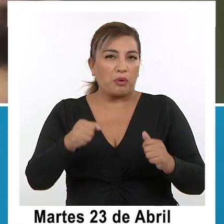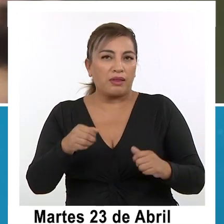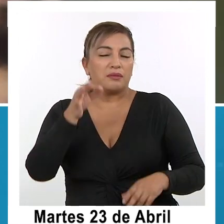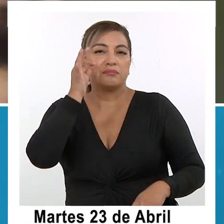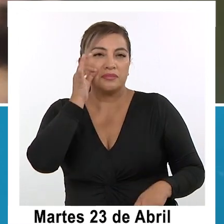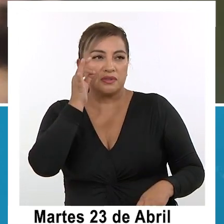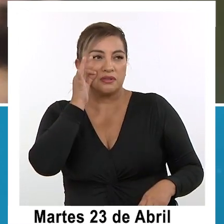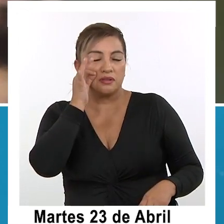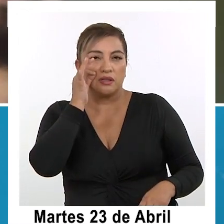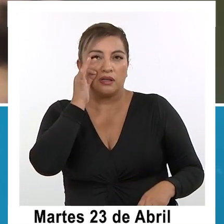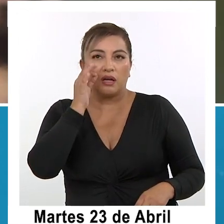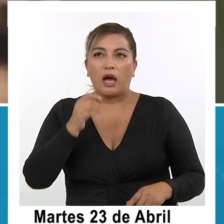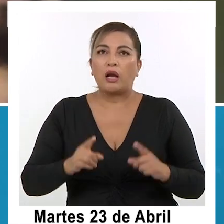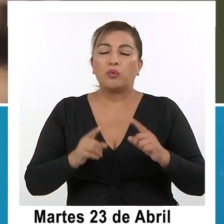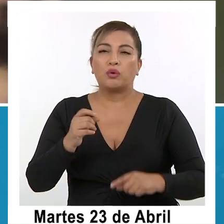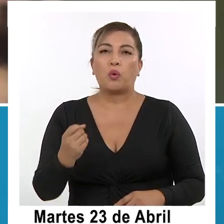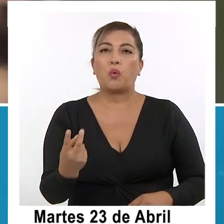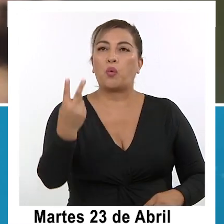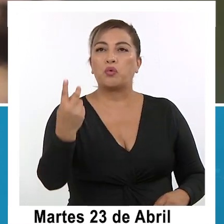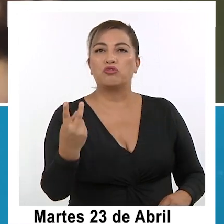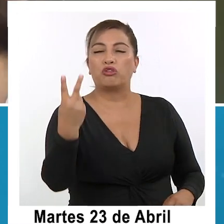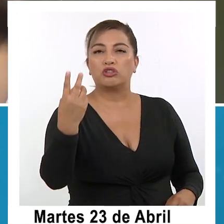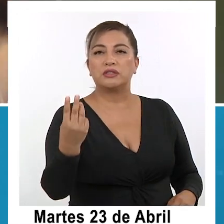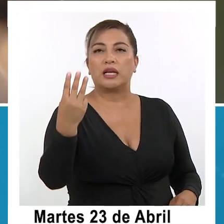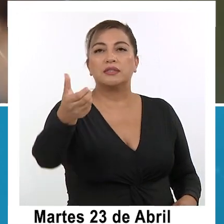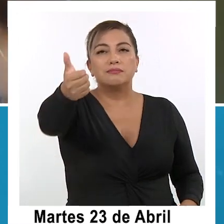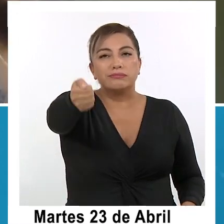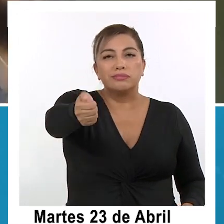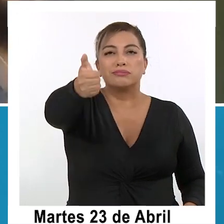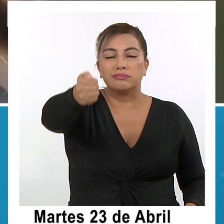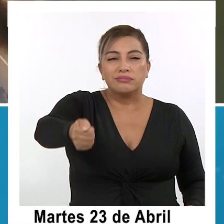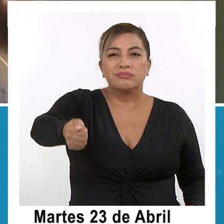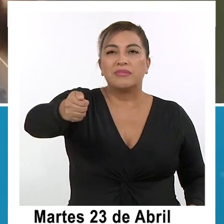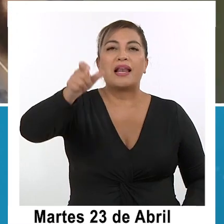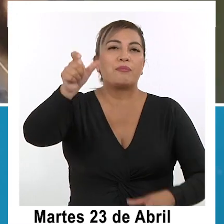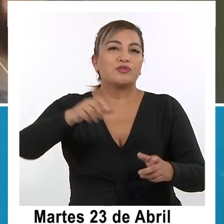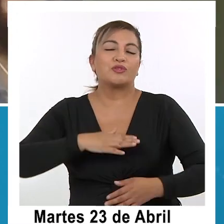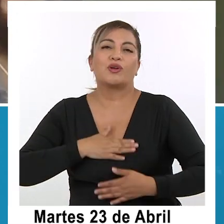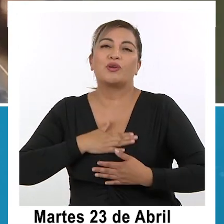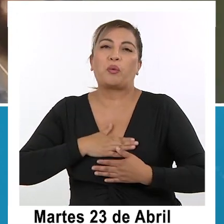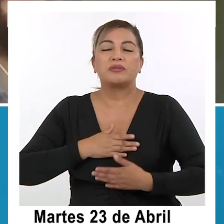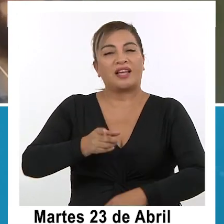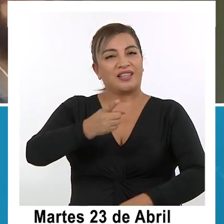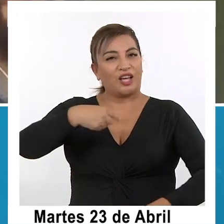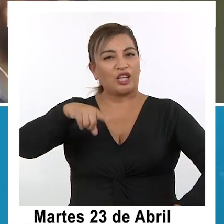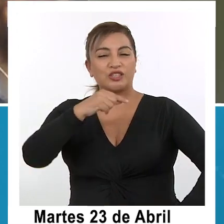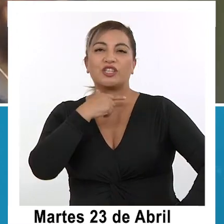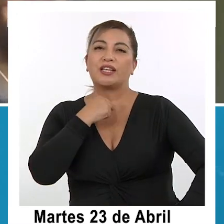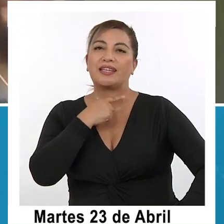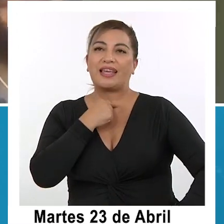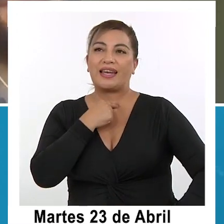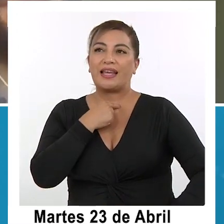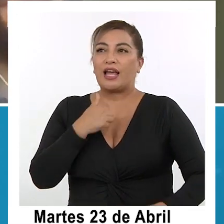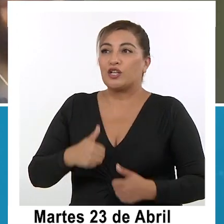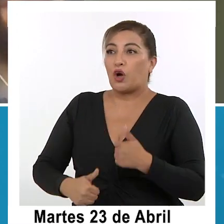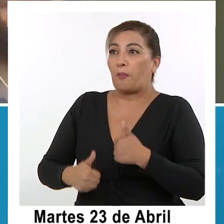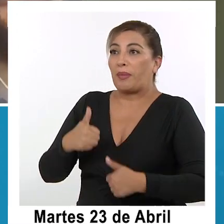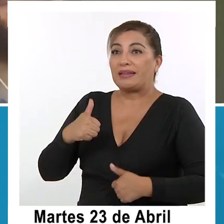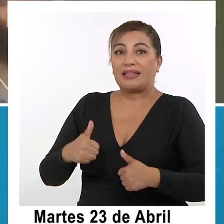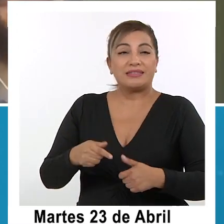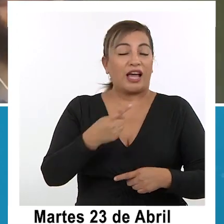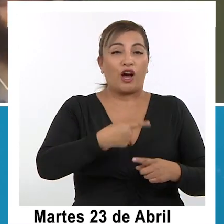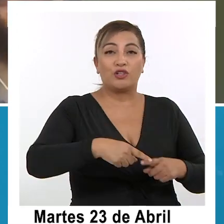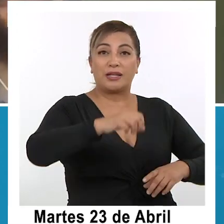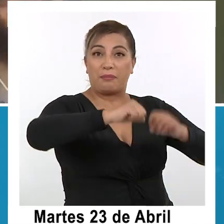había tres hay cuatro y Y eso siempre le hace bien no sobre todo el consum no nos obliga a competir nos obliga a ser